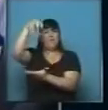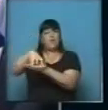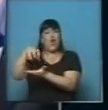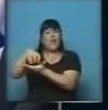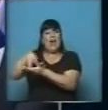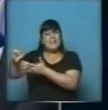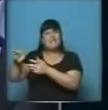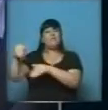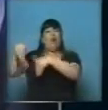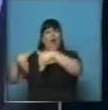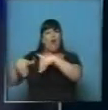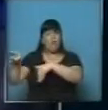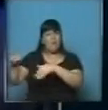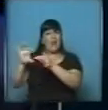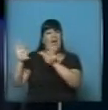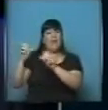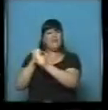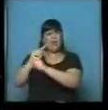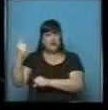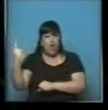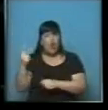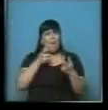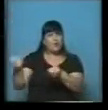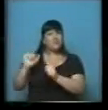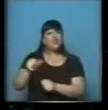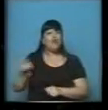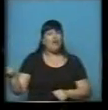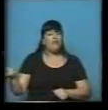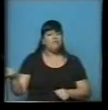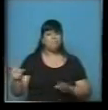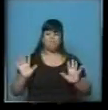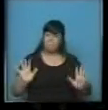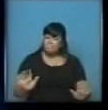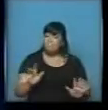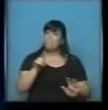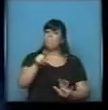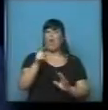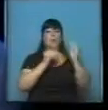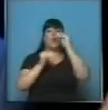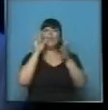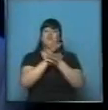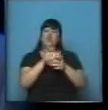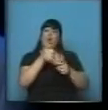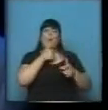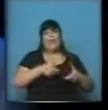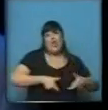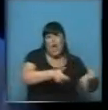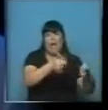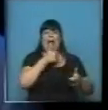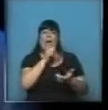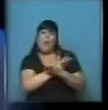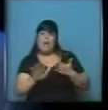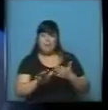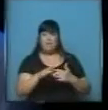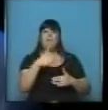organiza el acto electoral? Respuesta, candidato Scioli. Tanto que le preocupa el agua potable y las cloacas ahora, pero los